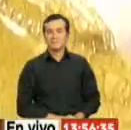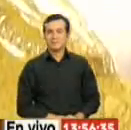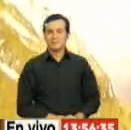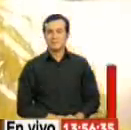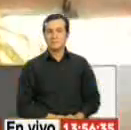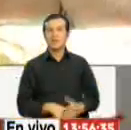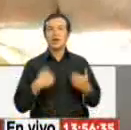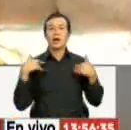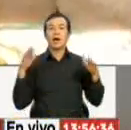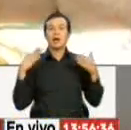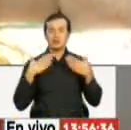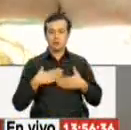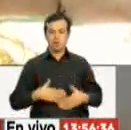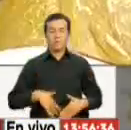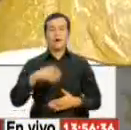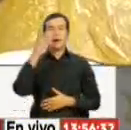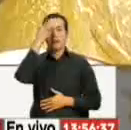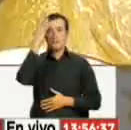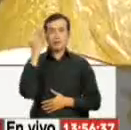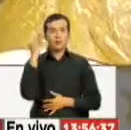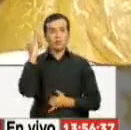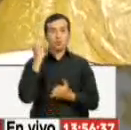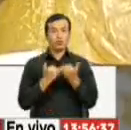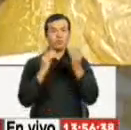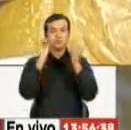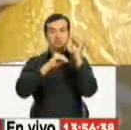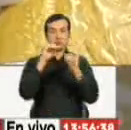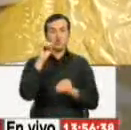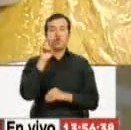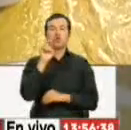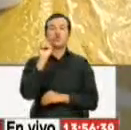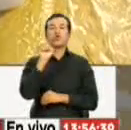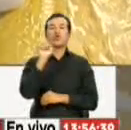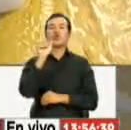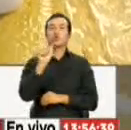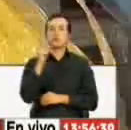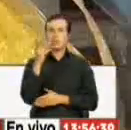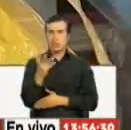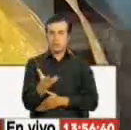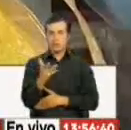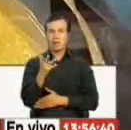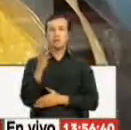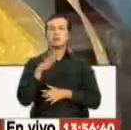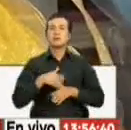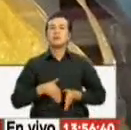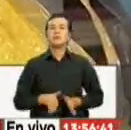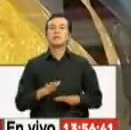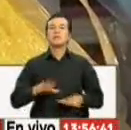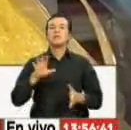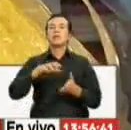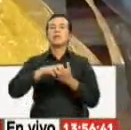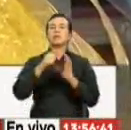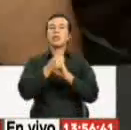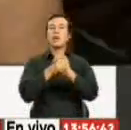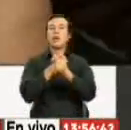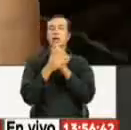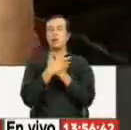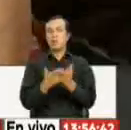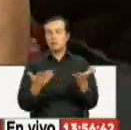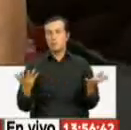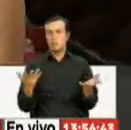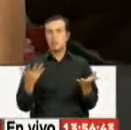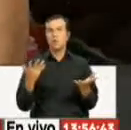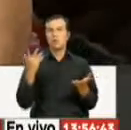un ángel con vestido amarillo es la última creación de rosa elvira núñez ella es oriunda de la isla san cristóbal de galápagos